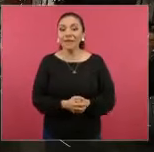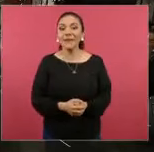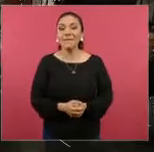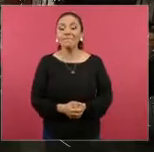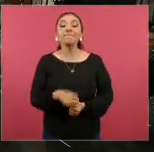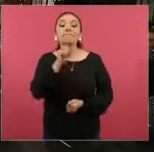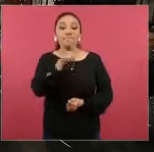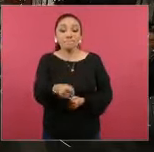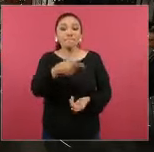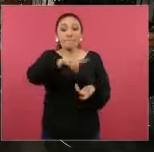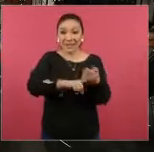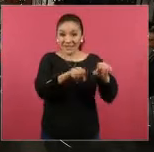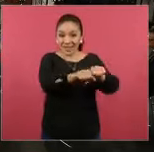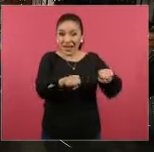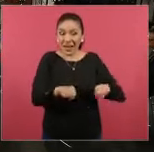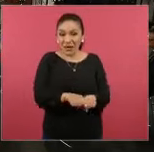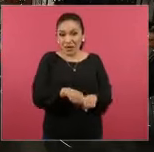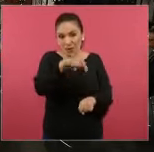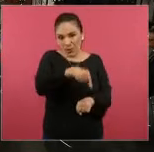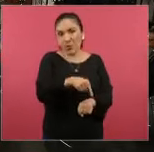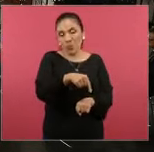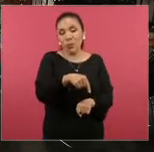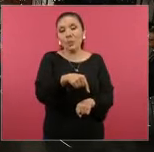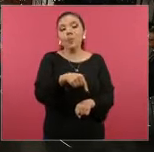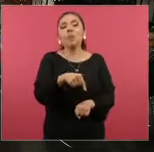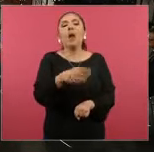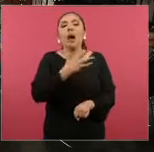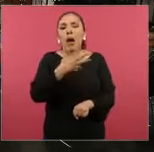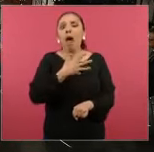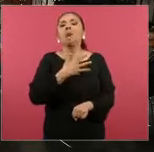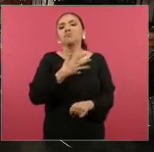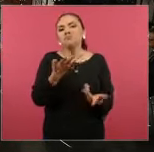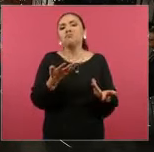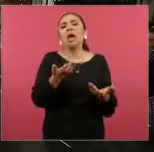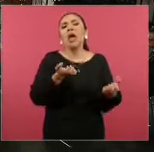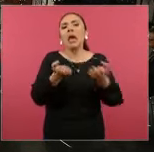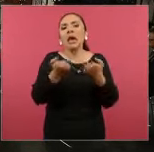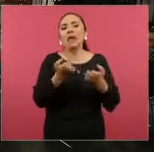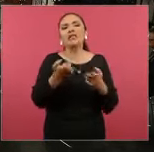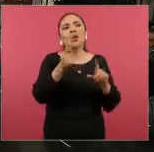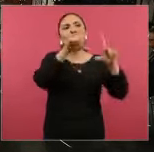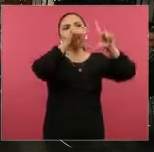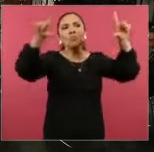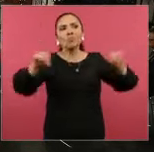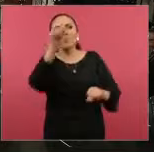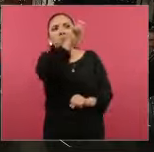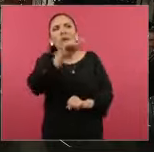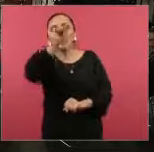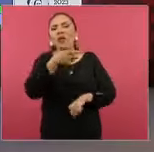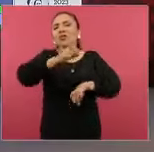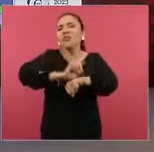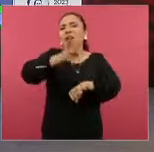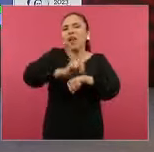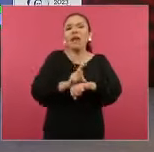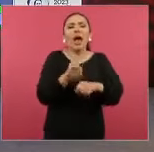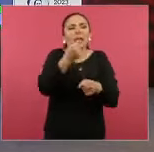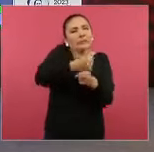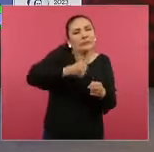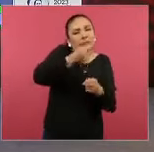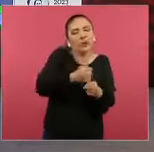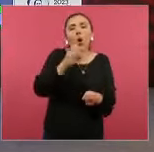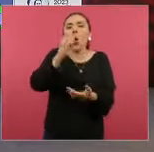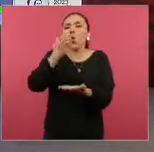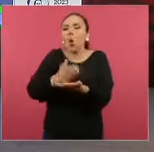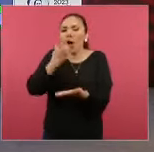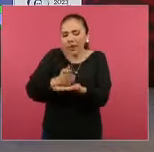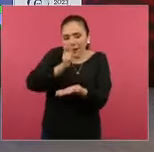tenemos en el aula, para poderlo especificar un poquito más, los ejercicios en el pizarrón, que día con día los estamos haciendo, el cuaderno